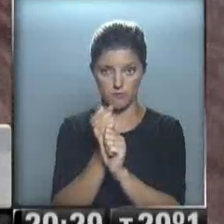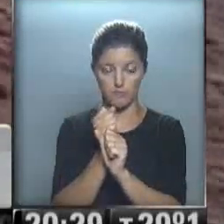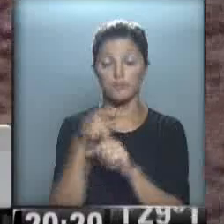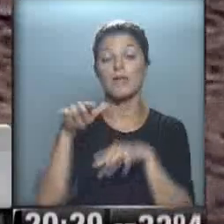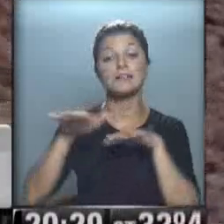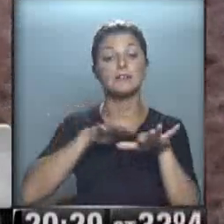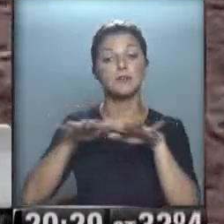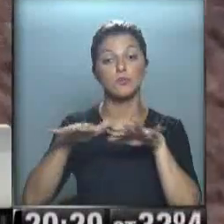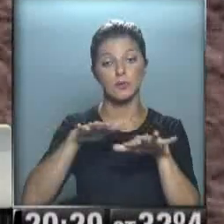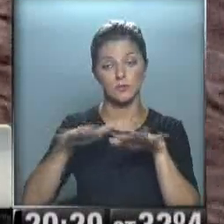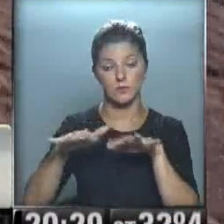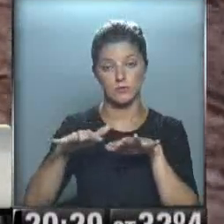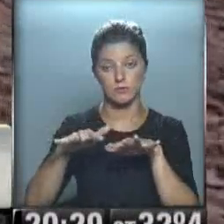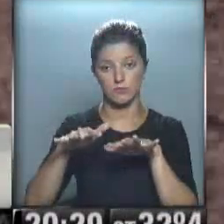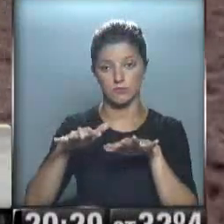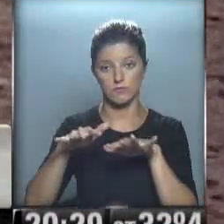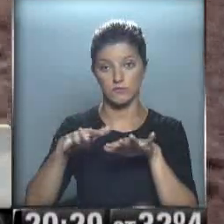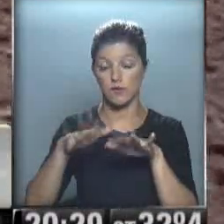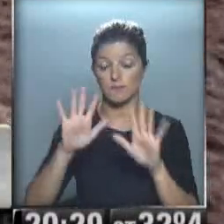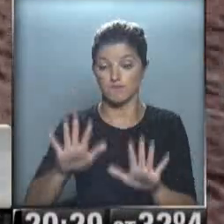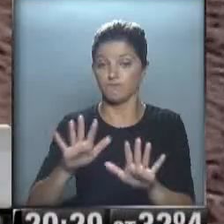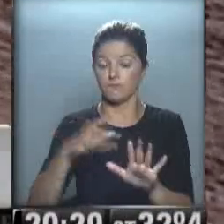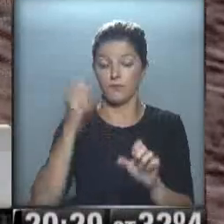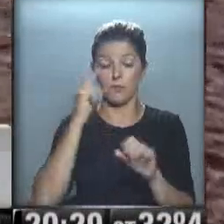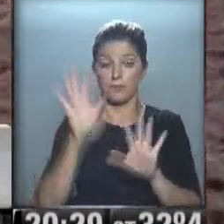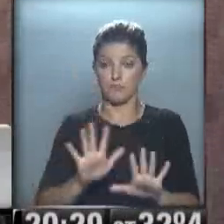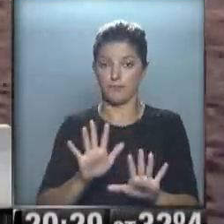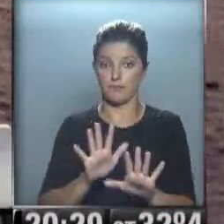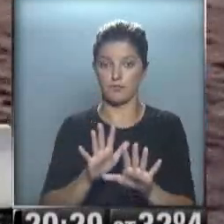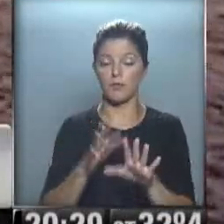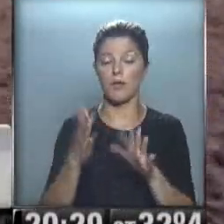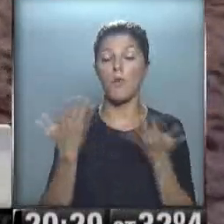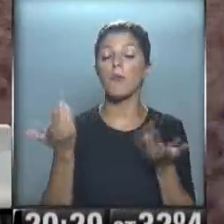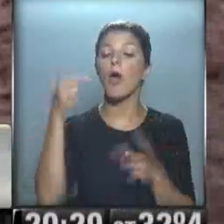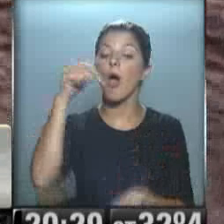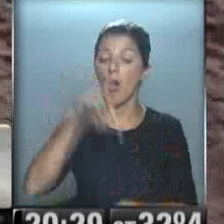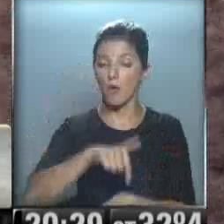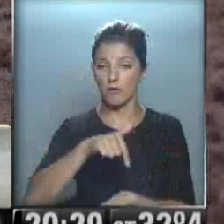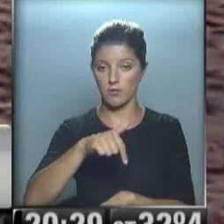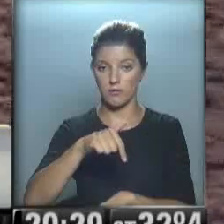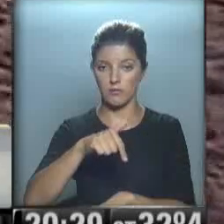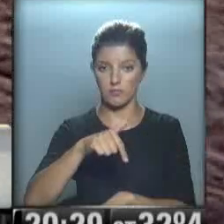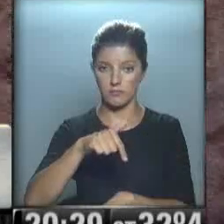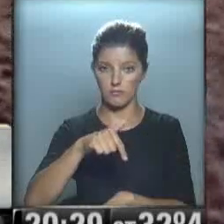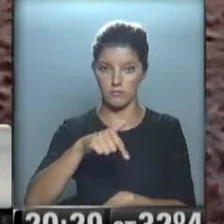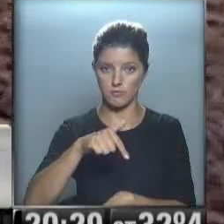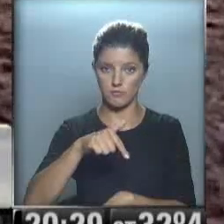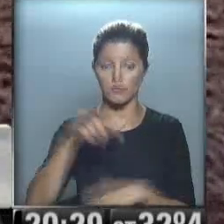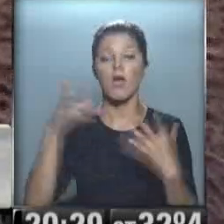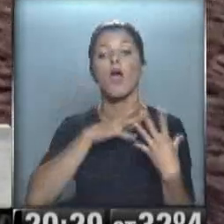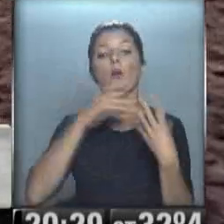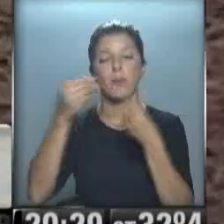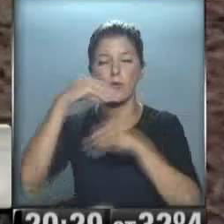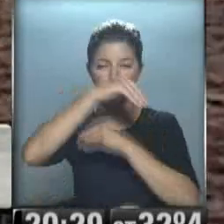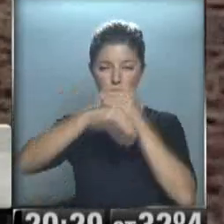situación de inesperada y ahora estamos ya en la etapa de acompañar a los familiares